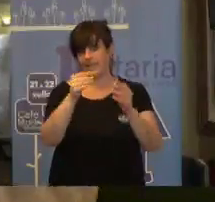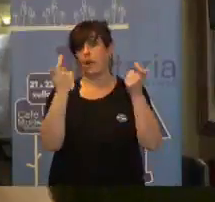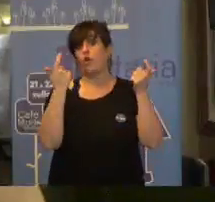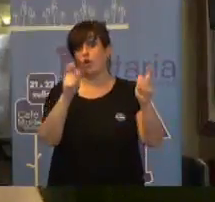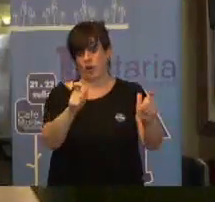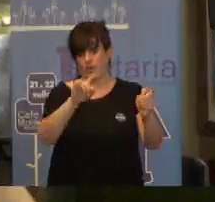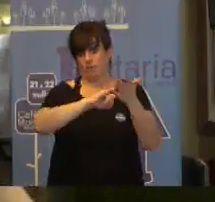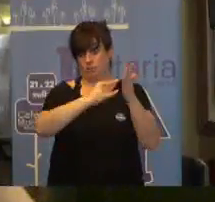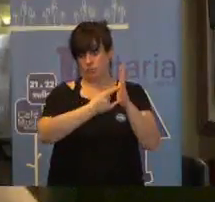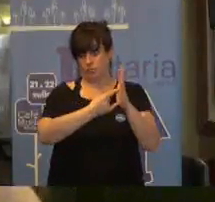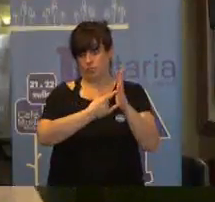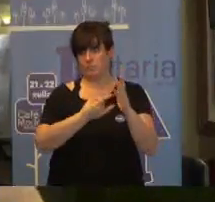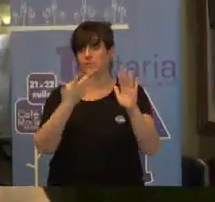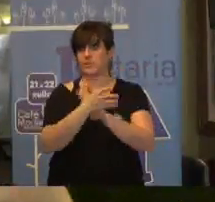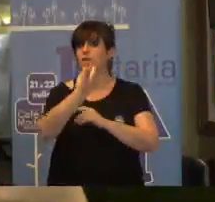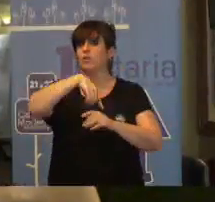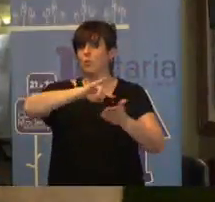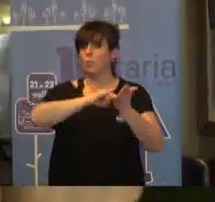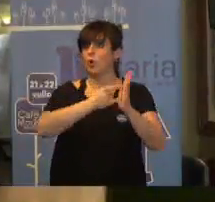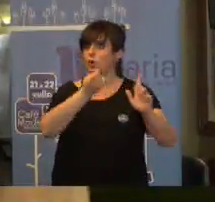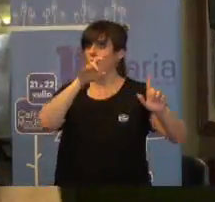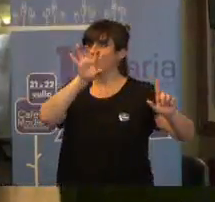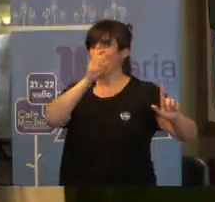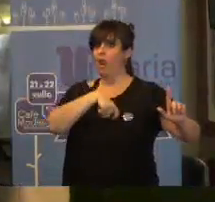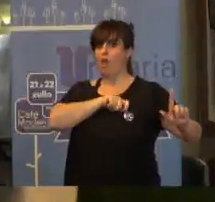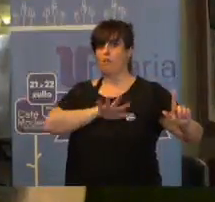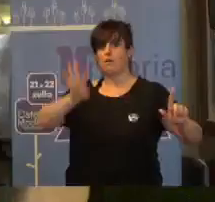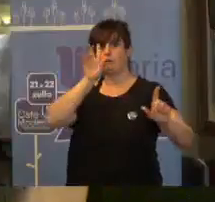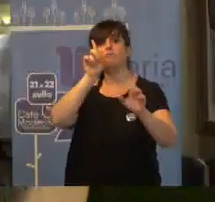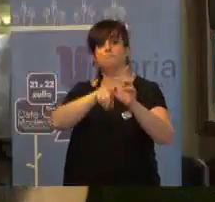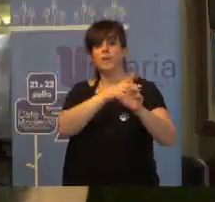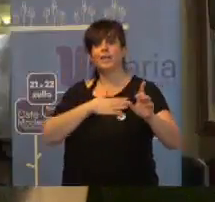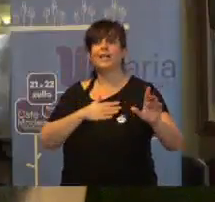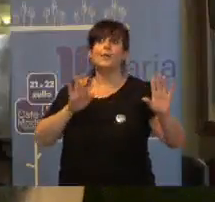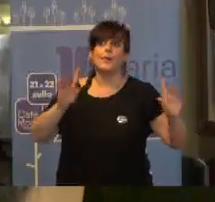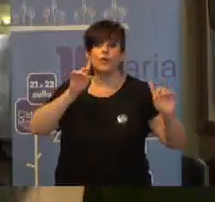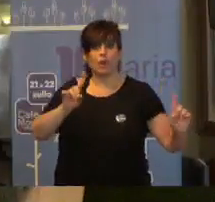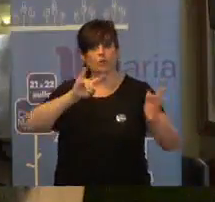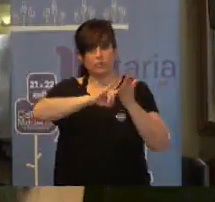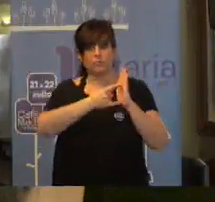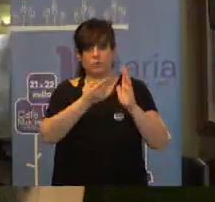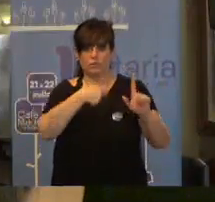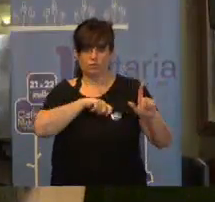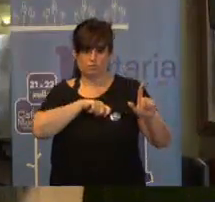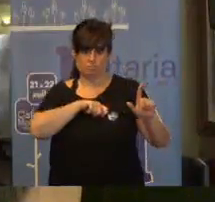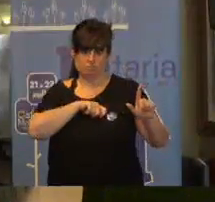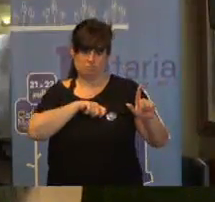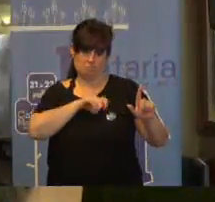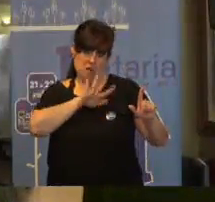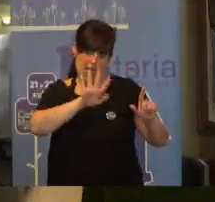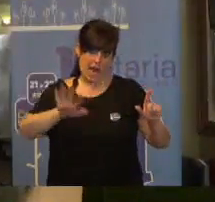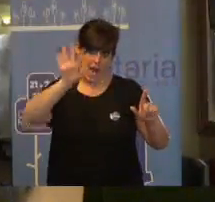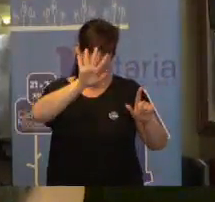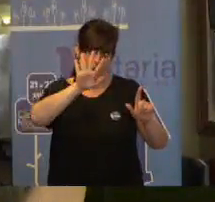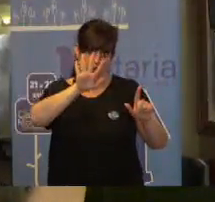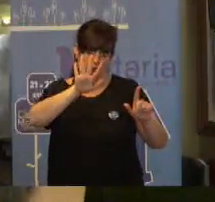dicir, nós queremos formar parte dun proxecto nacional sempre cando ese proxecto nacional obviamente non signifique problemas para